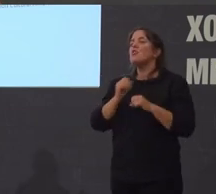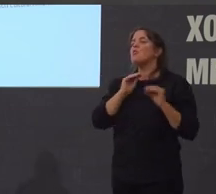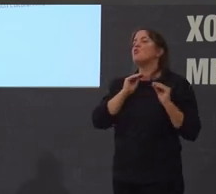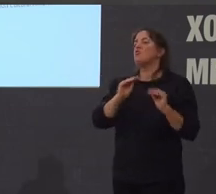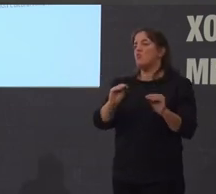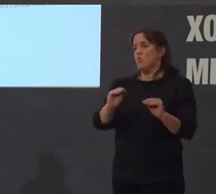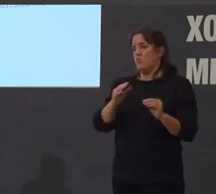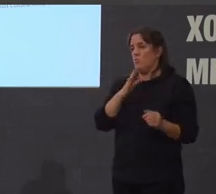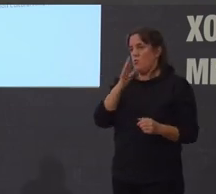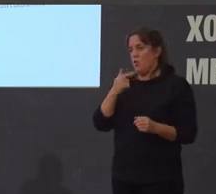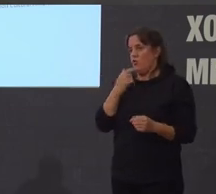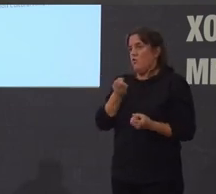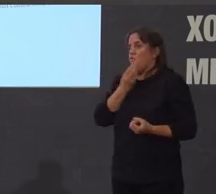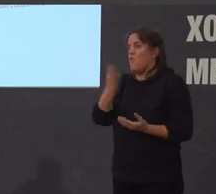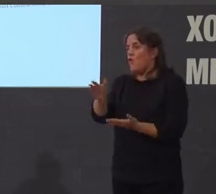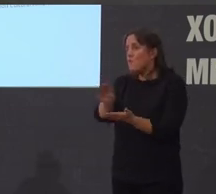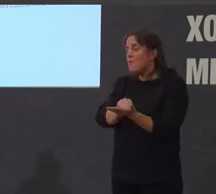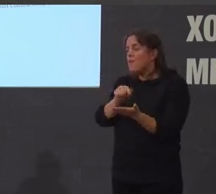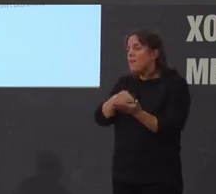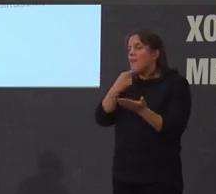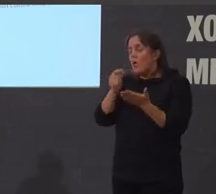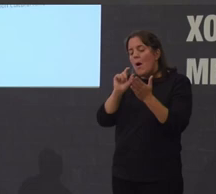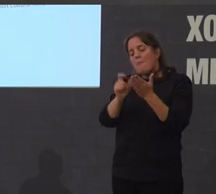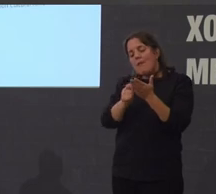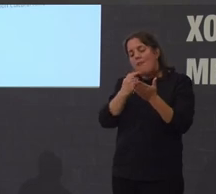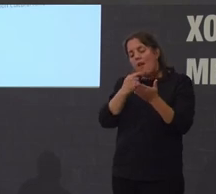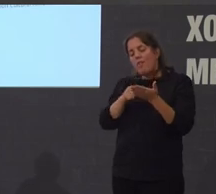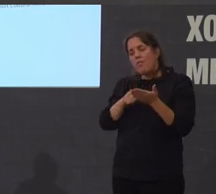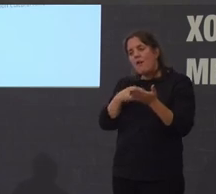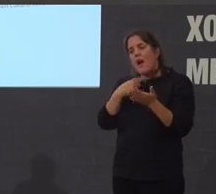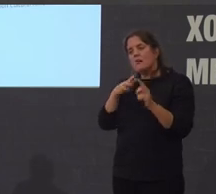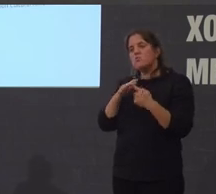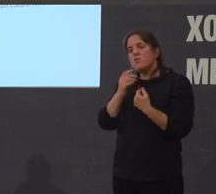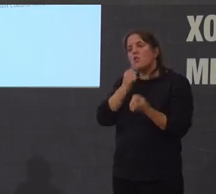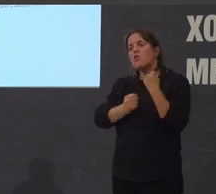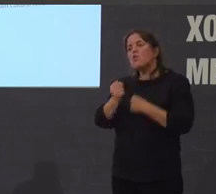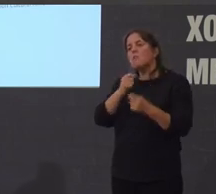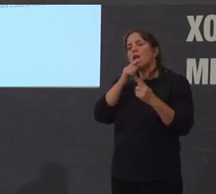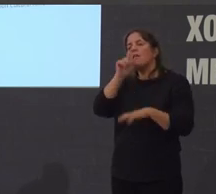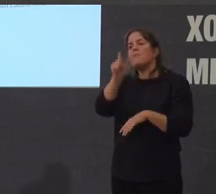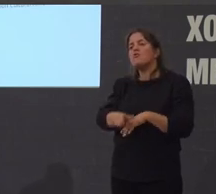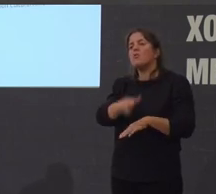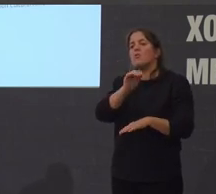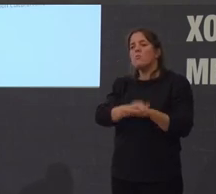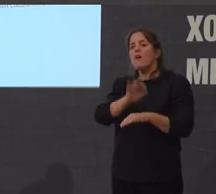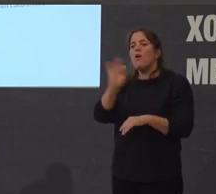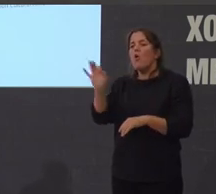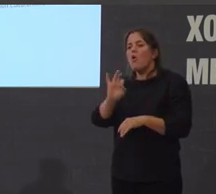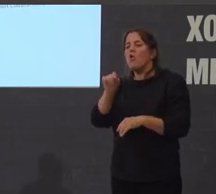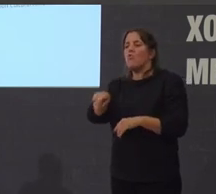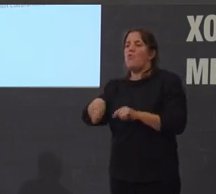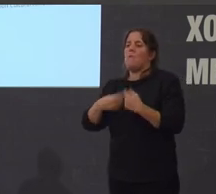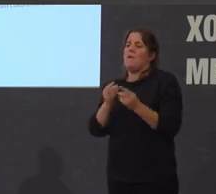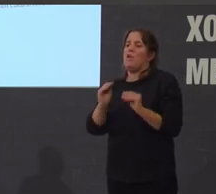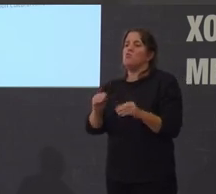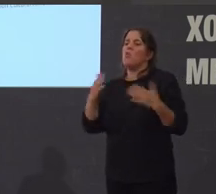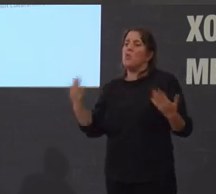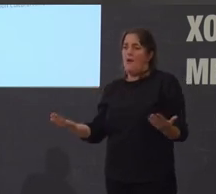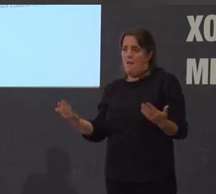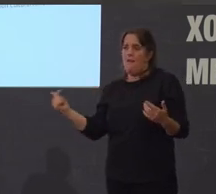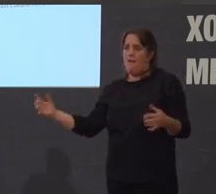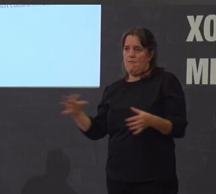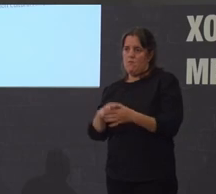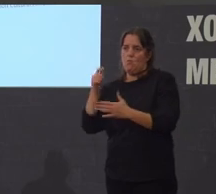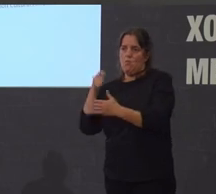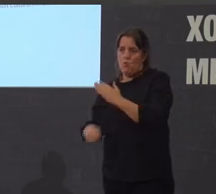por eso en los informes siempre había una parta niño que decía la situación económica del inculpado y también está su familia un